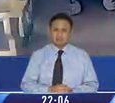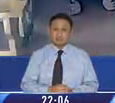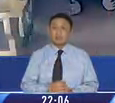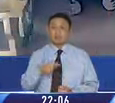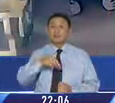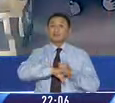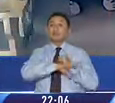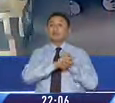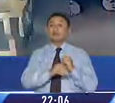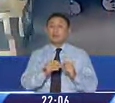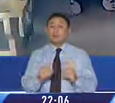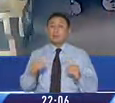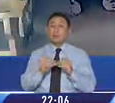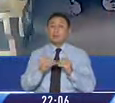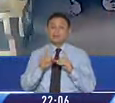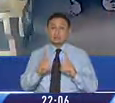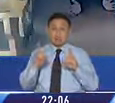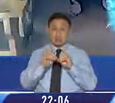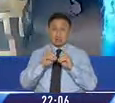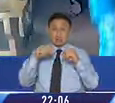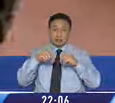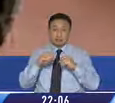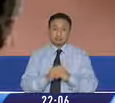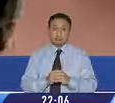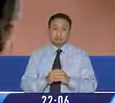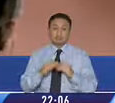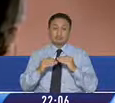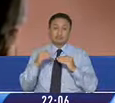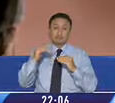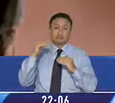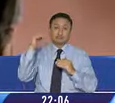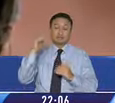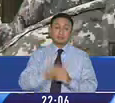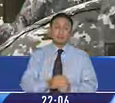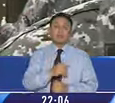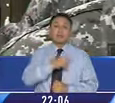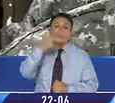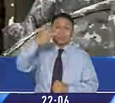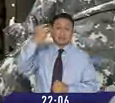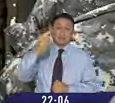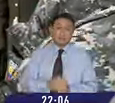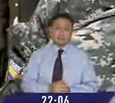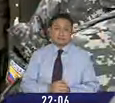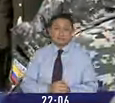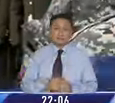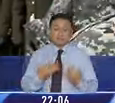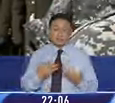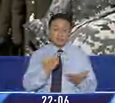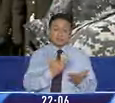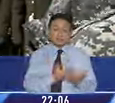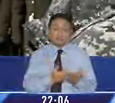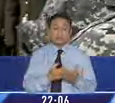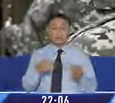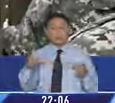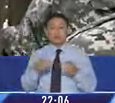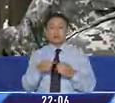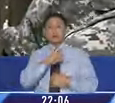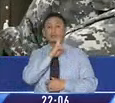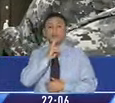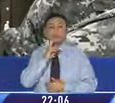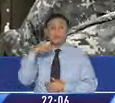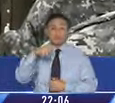asalto pasa a engrosar una larga lista de hechos registrados por cámaras de seguridad. Ya tuvimos la reunión con la Asociación de Restaurantes de